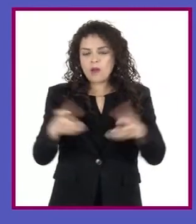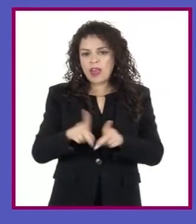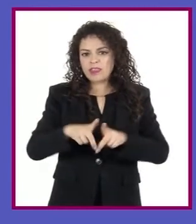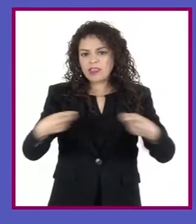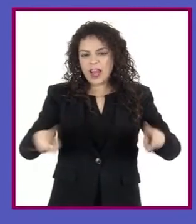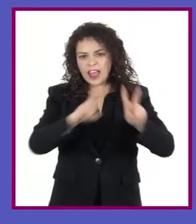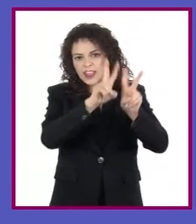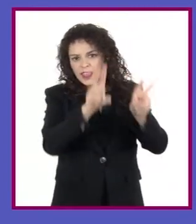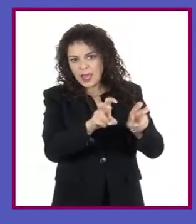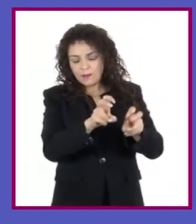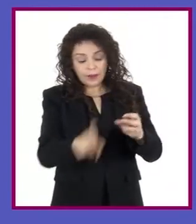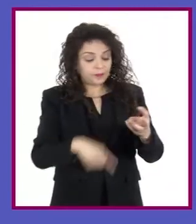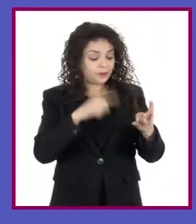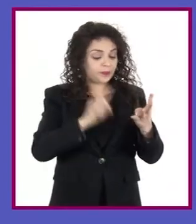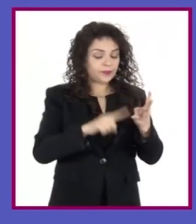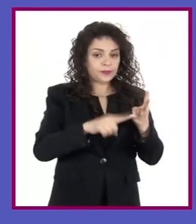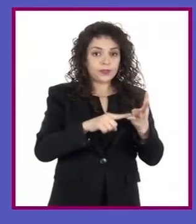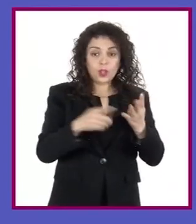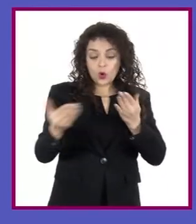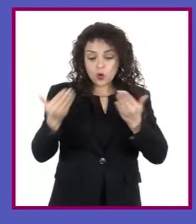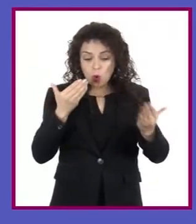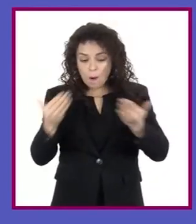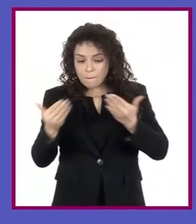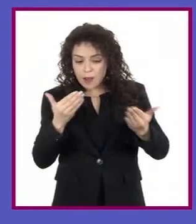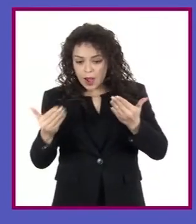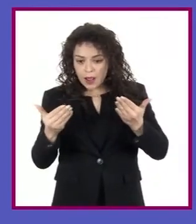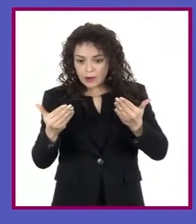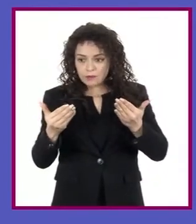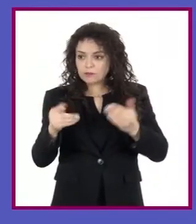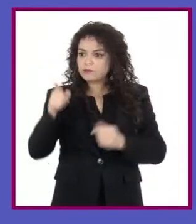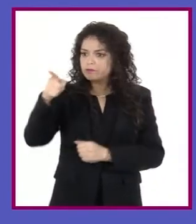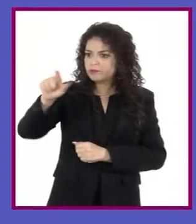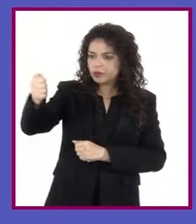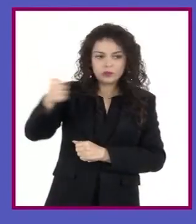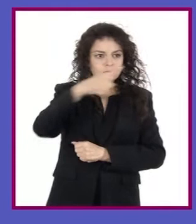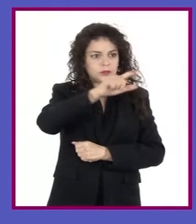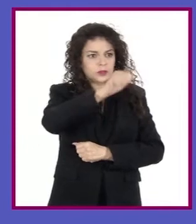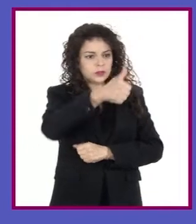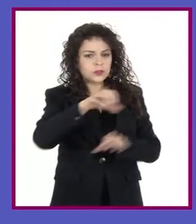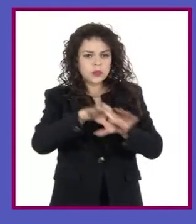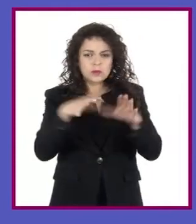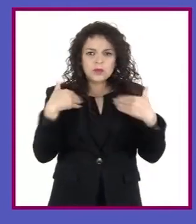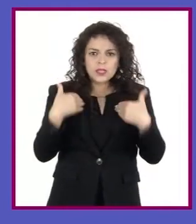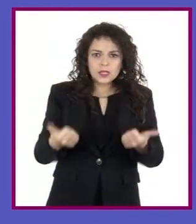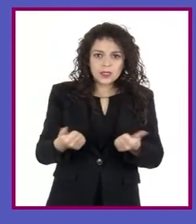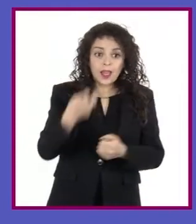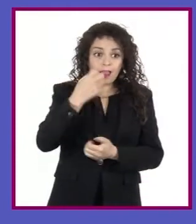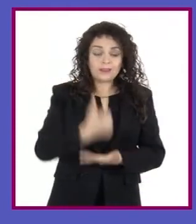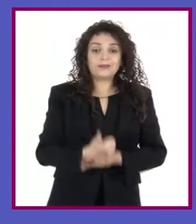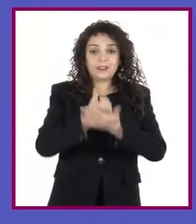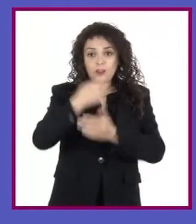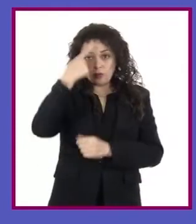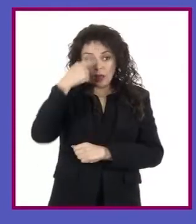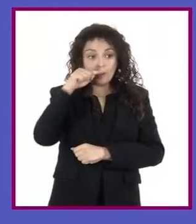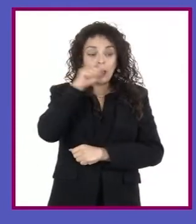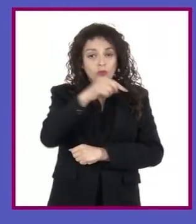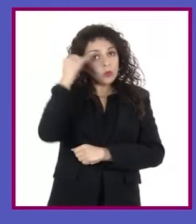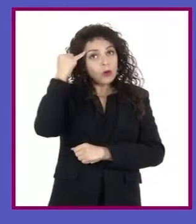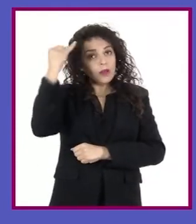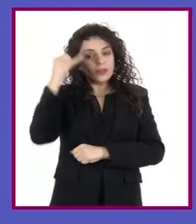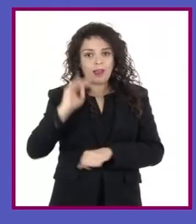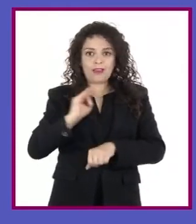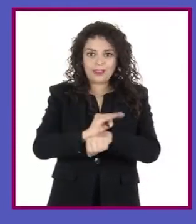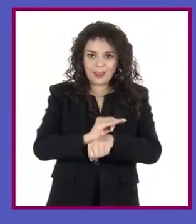4. Compara tu interpretación con la de otros, pues enriquece tu postura. 5. Pregúntate